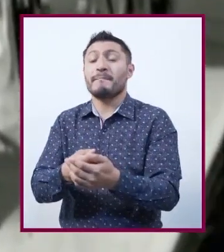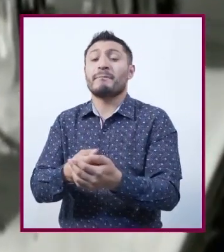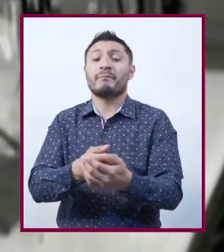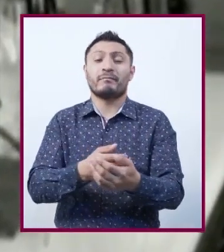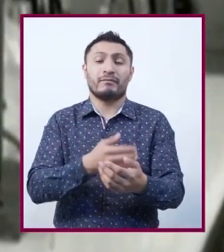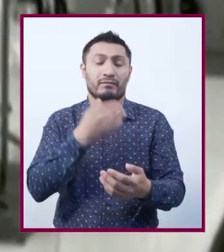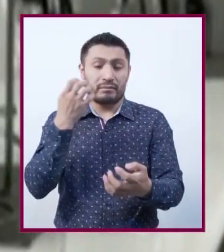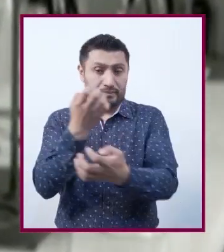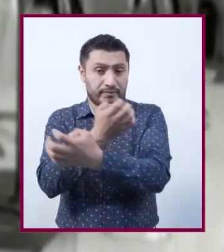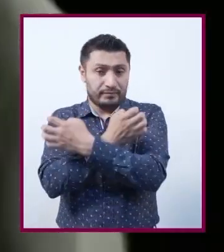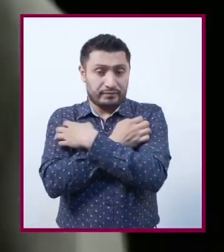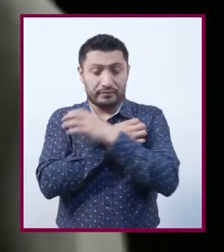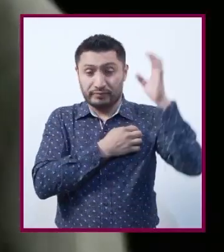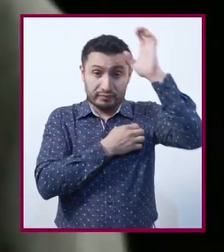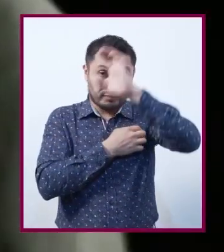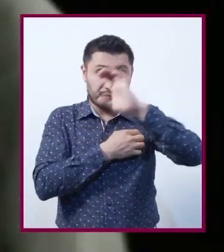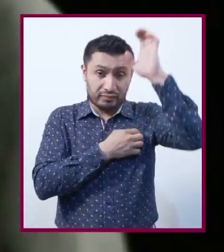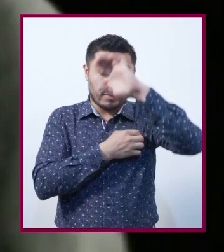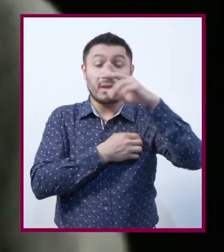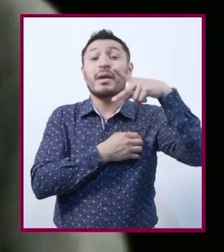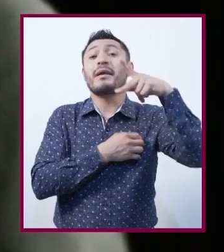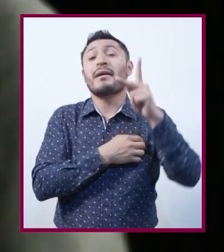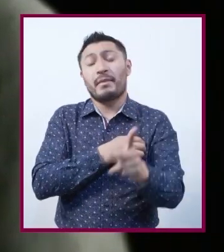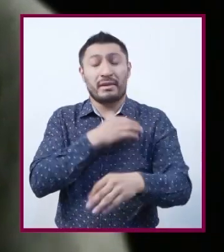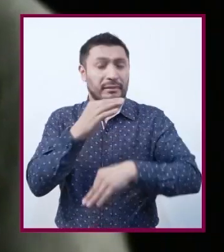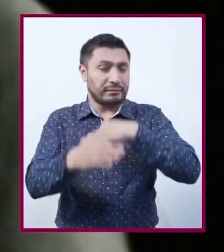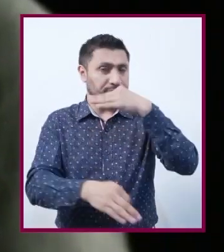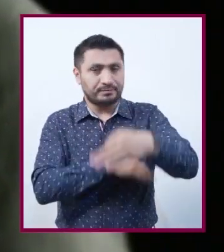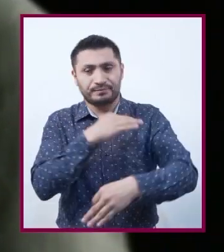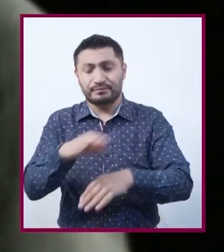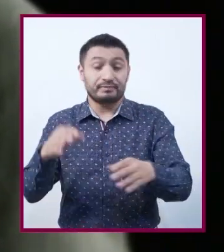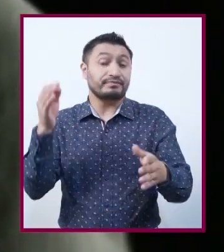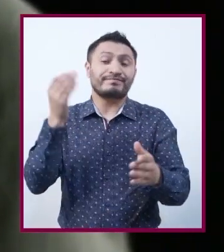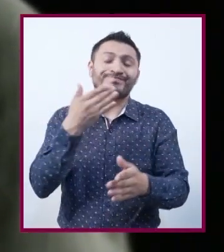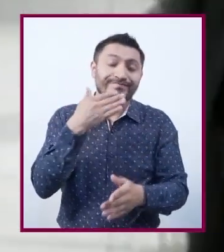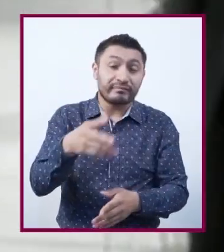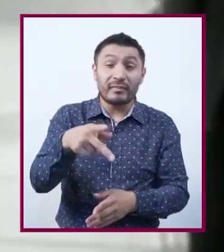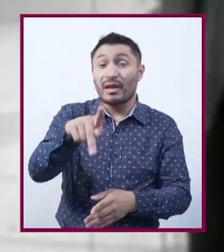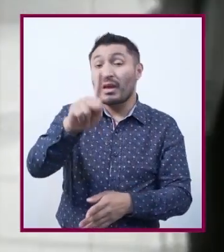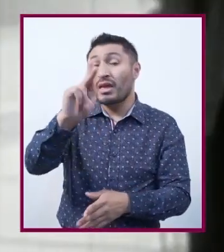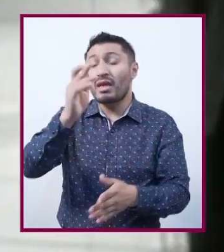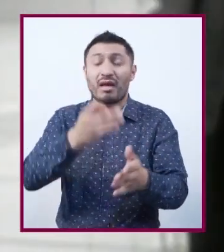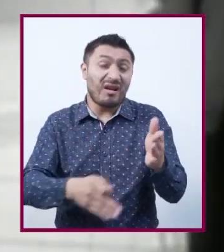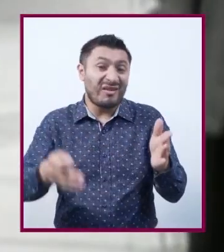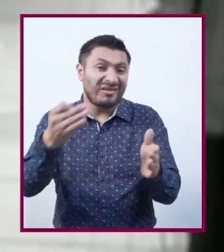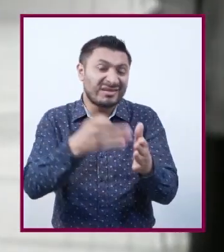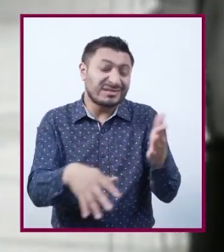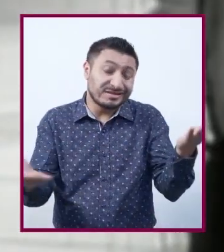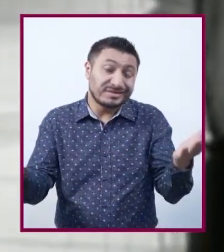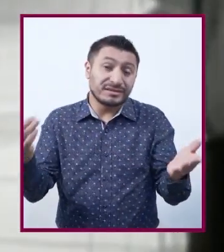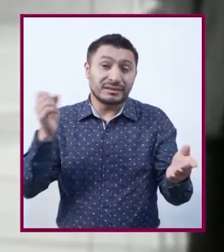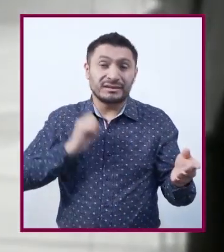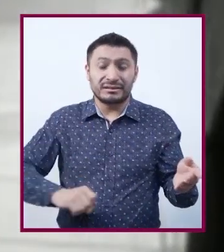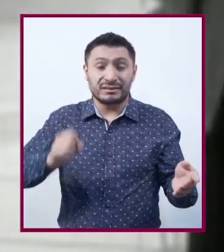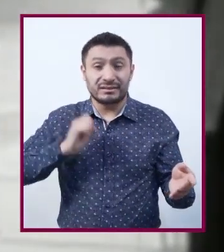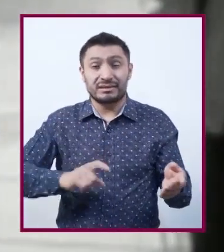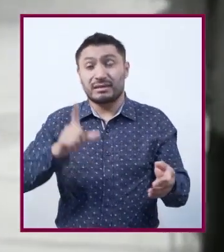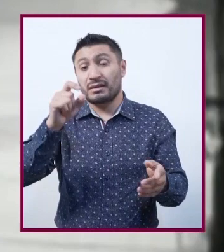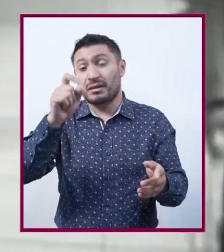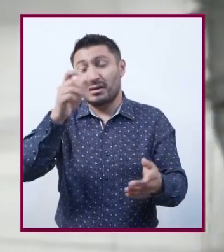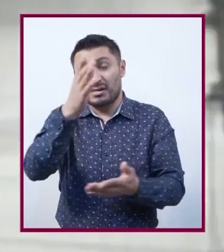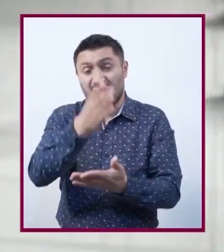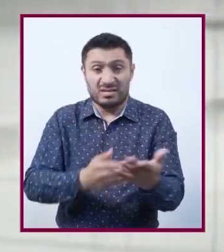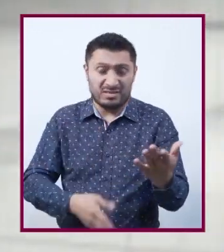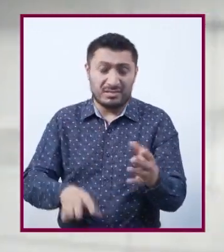educación científica. No obstante, todo esto resultó insuficiente. A mediados del siglo XX, con las políticas del modelo